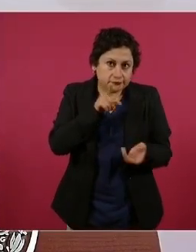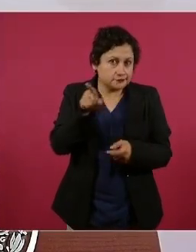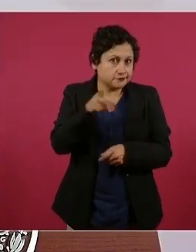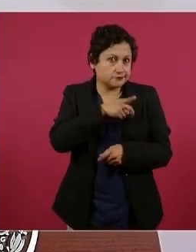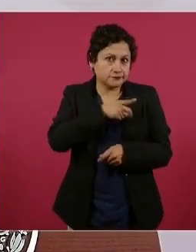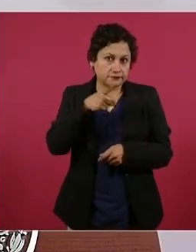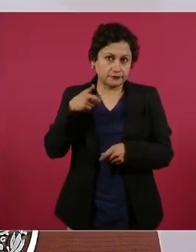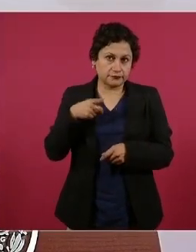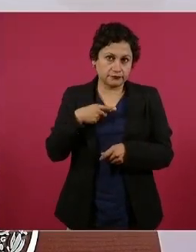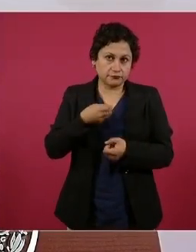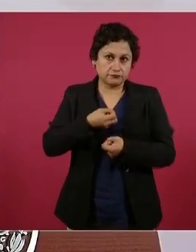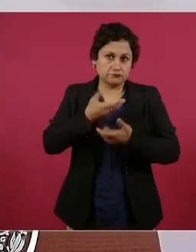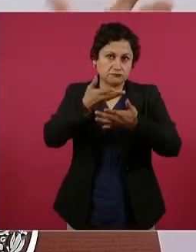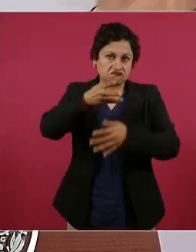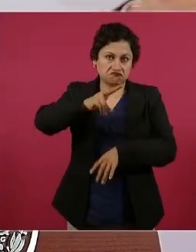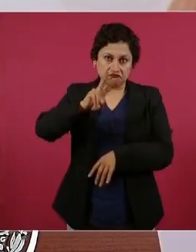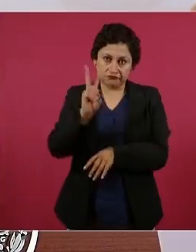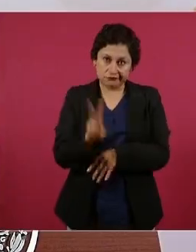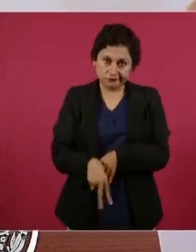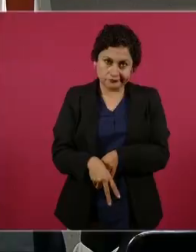retracte.